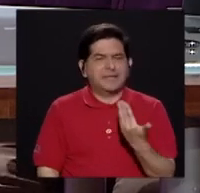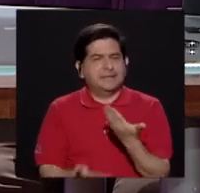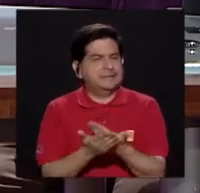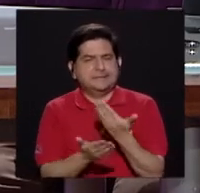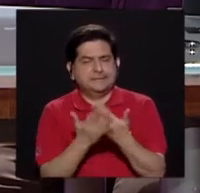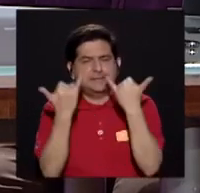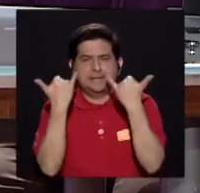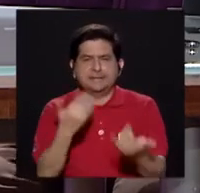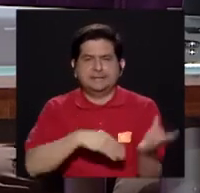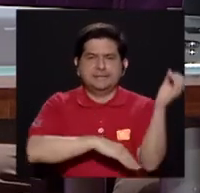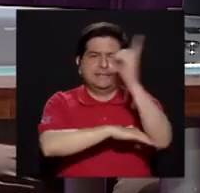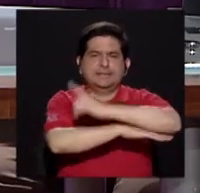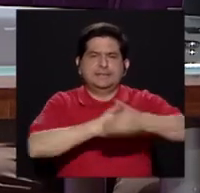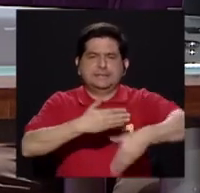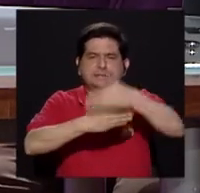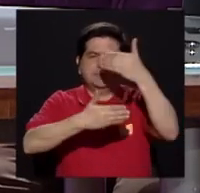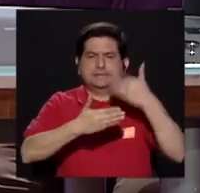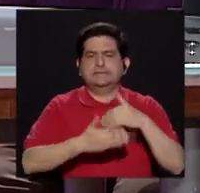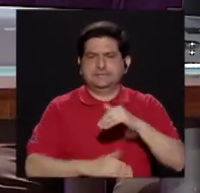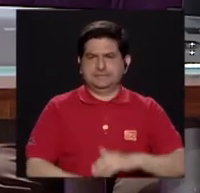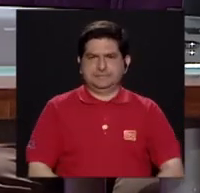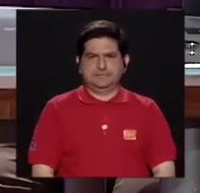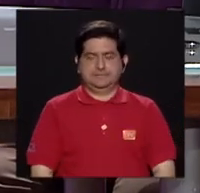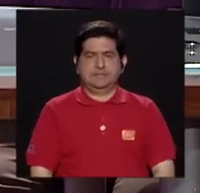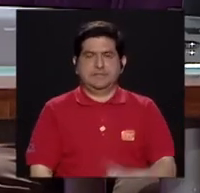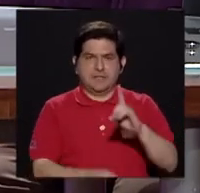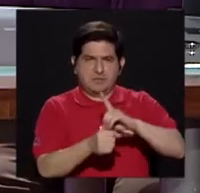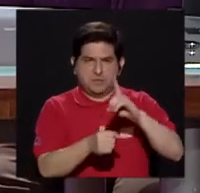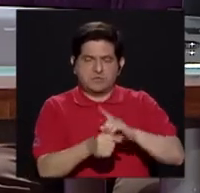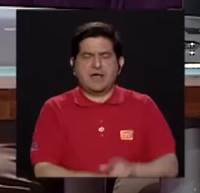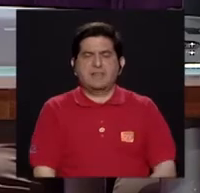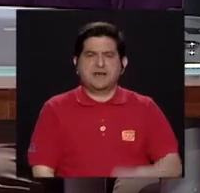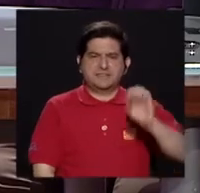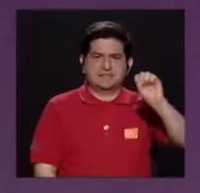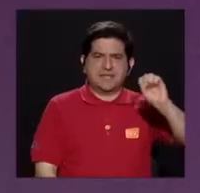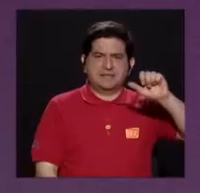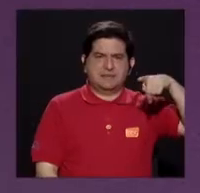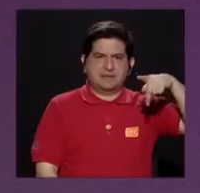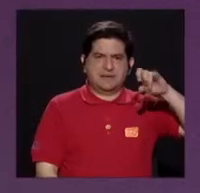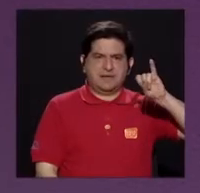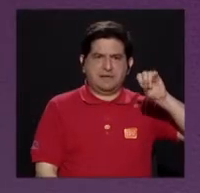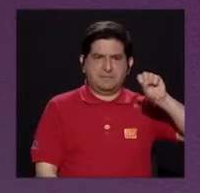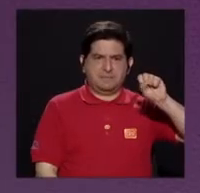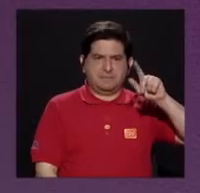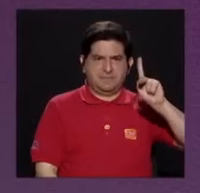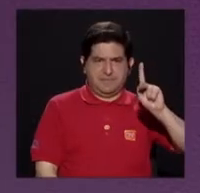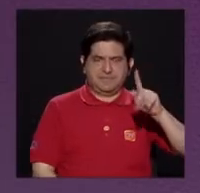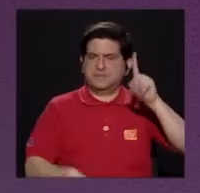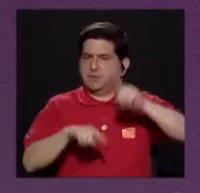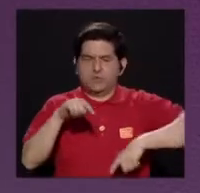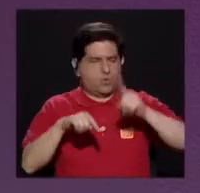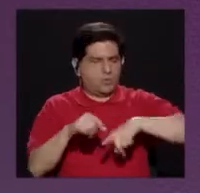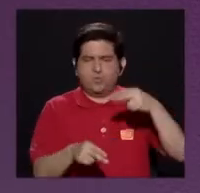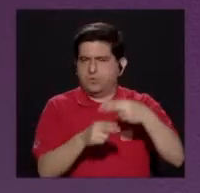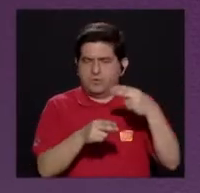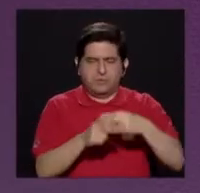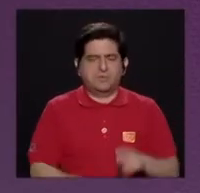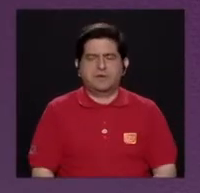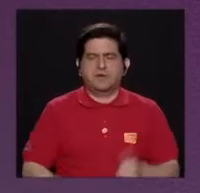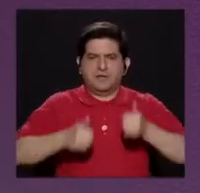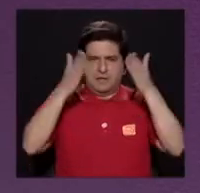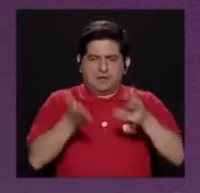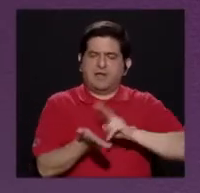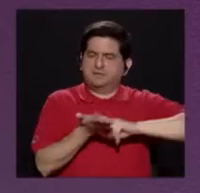desde ya unos días antes, cuando la diputada Sandra Pisk, ¿verdad?, no pudo ser nombrada la candidata del